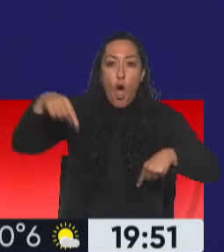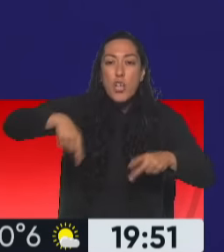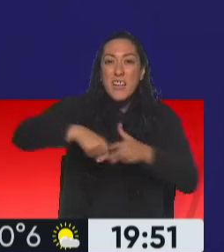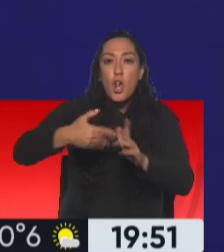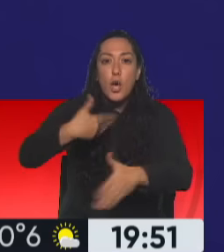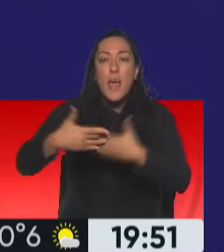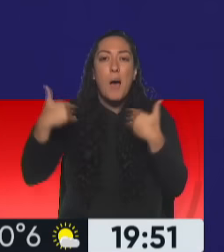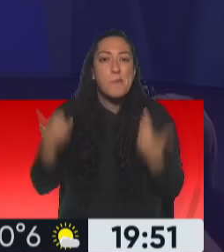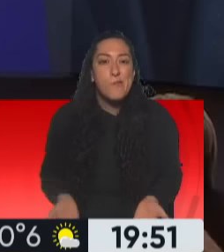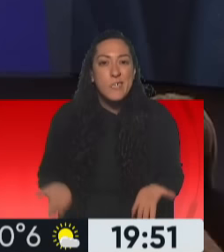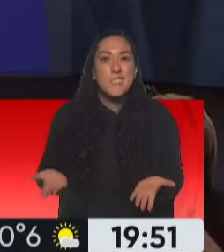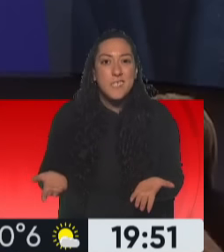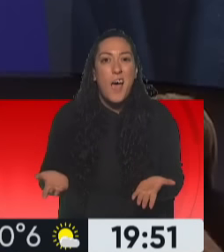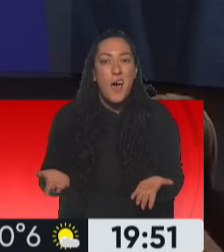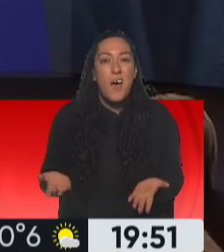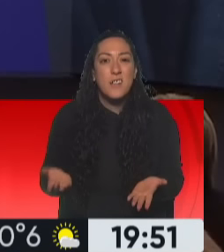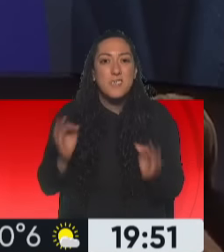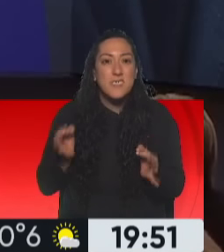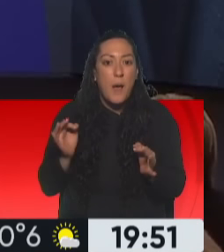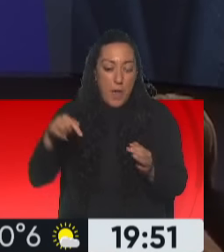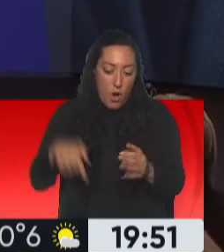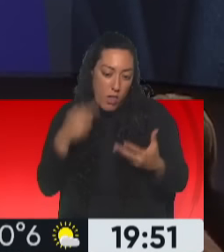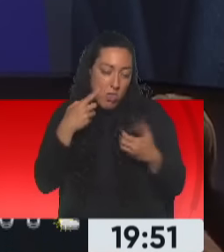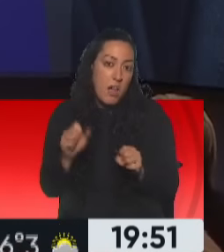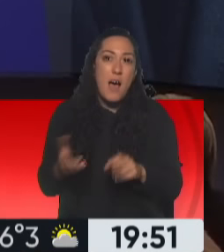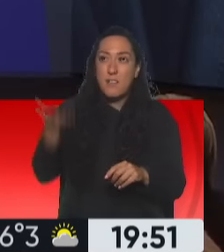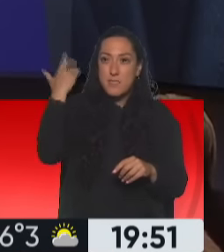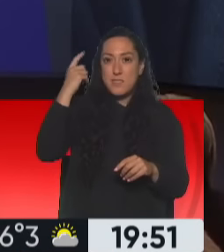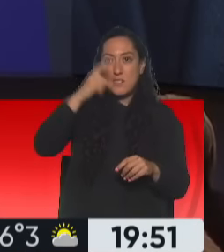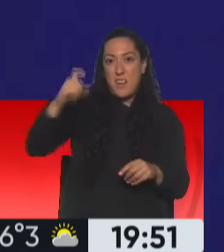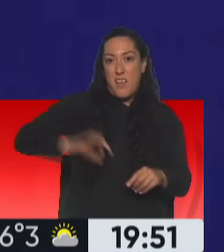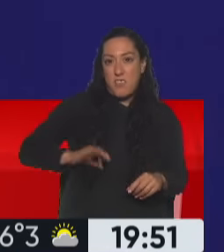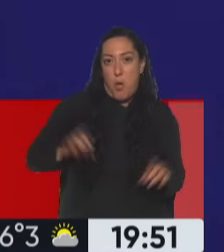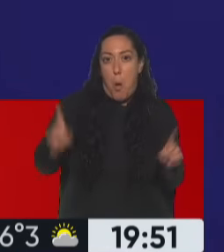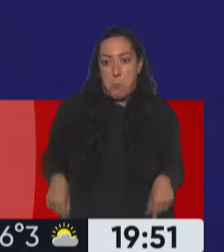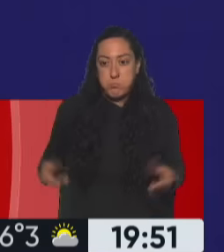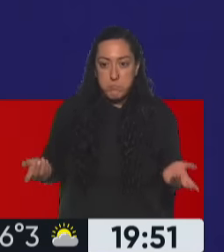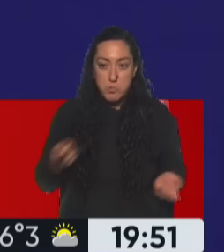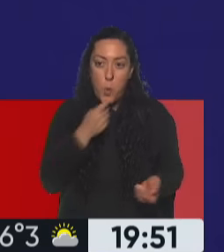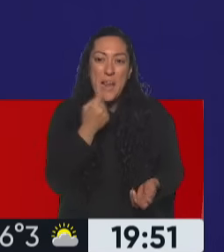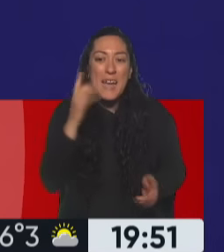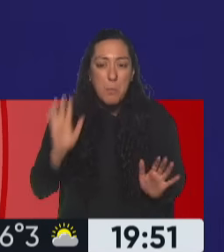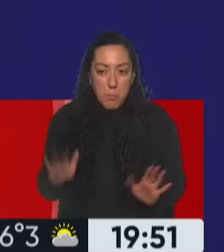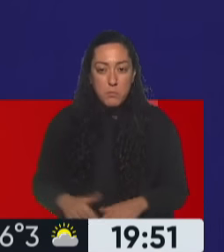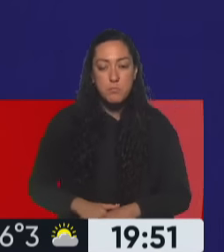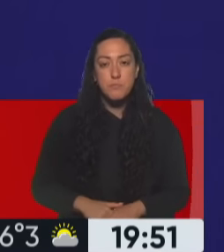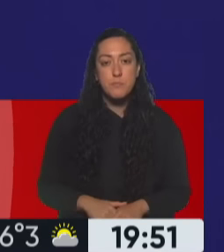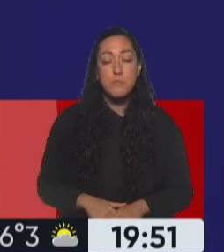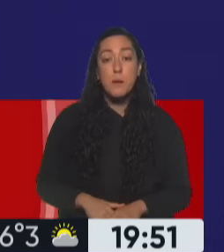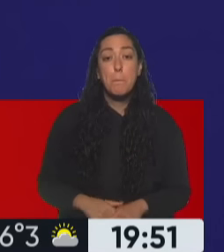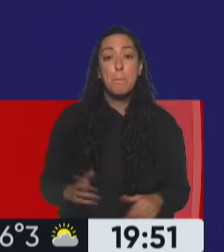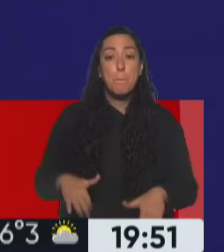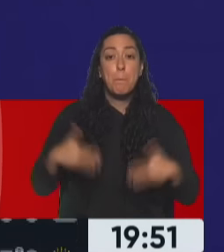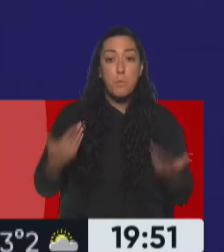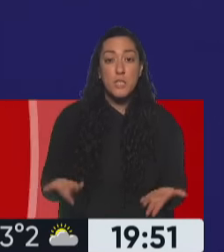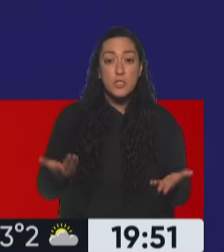se sabe que se pueden usar para otras cosas? Quizás hace 100 años no se sabía, digo, por decirlo de alguna manera. Por lo tanto, yo tengo